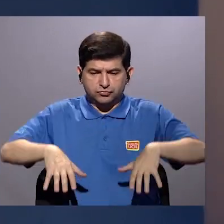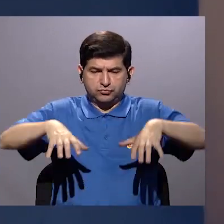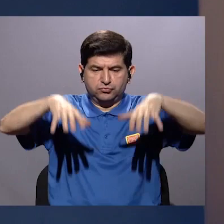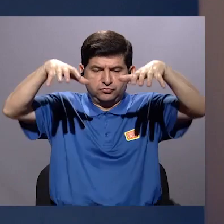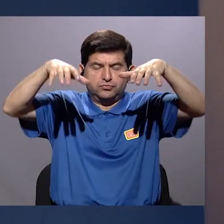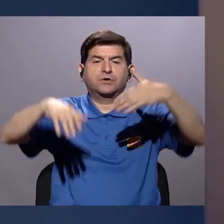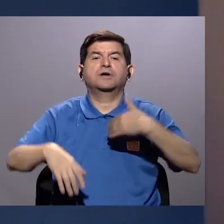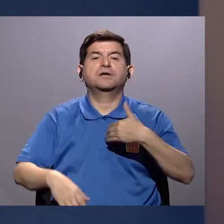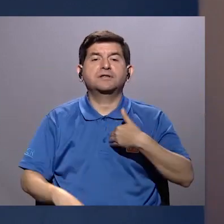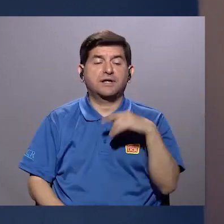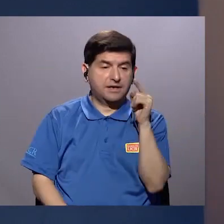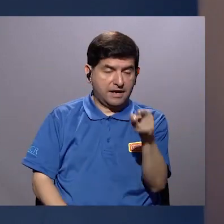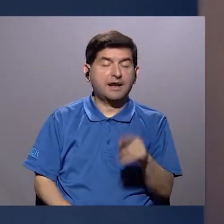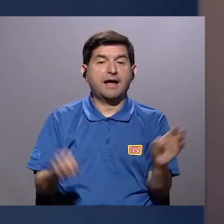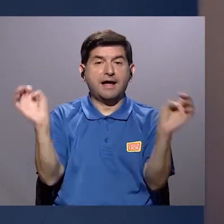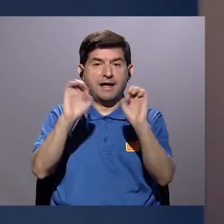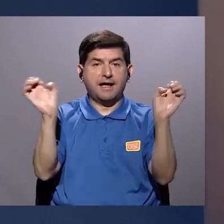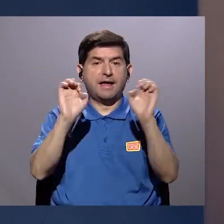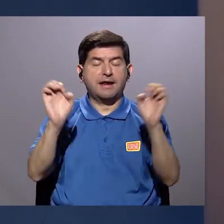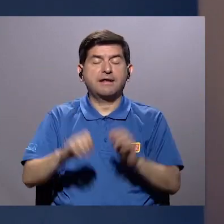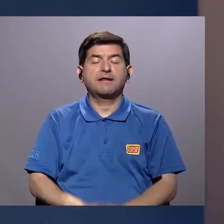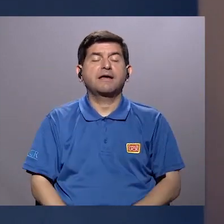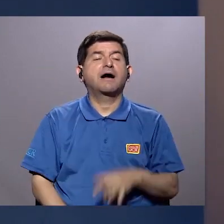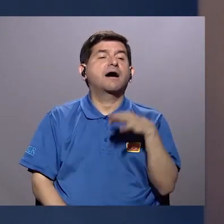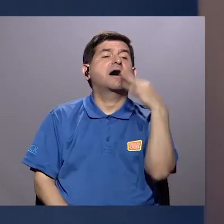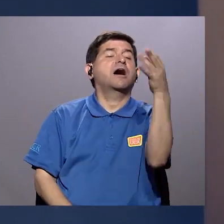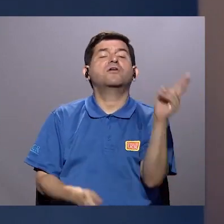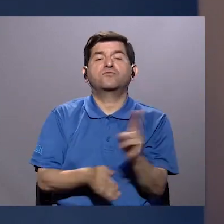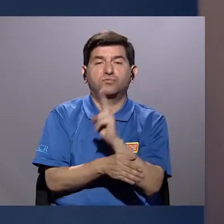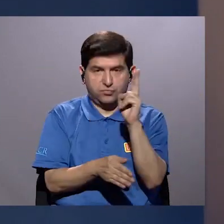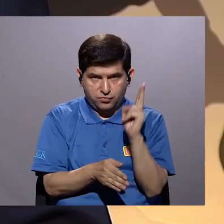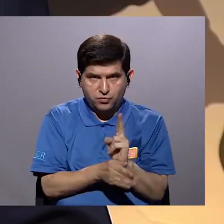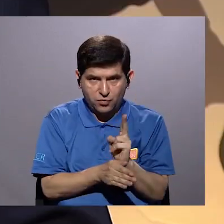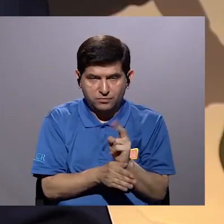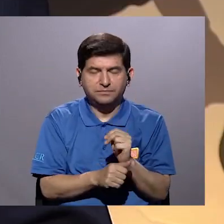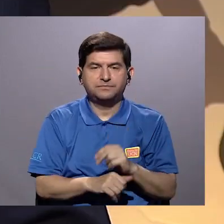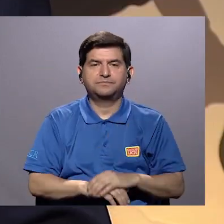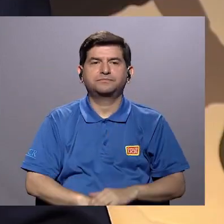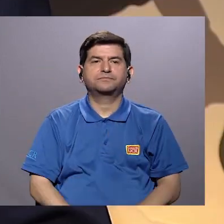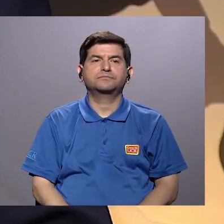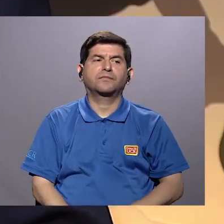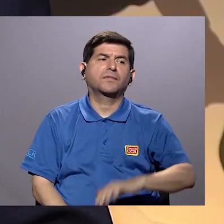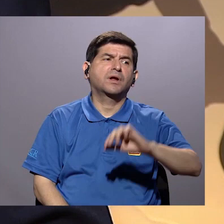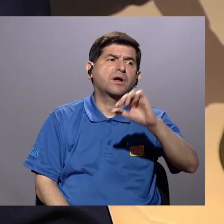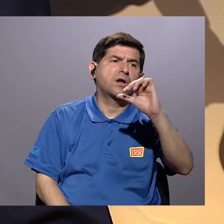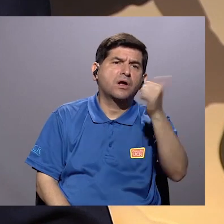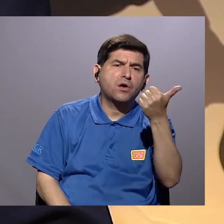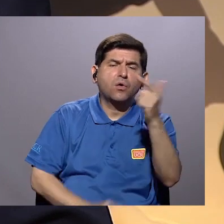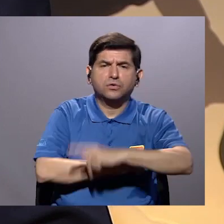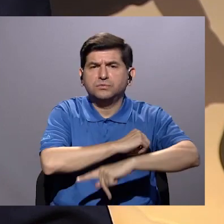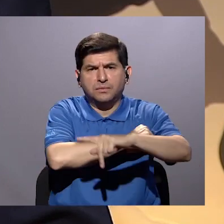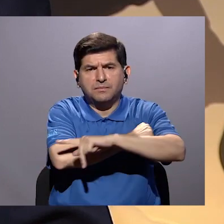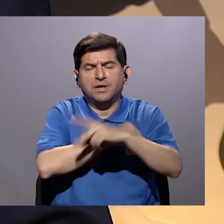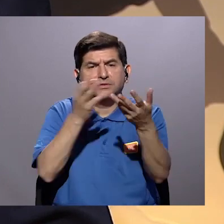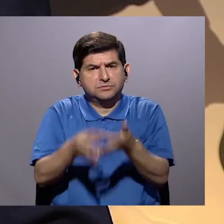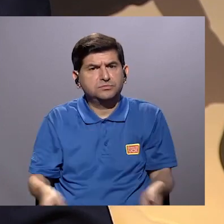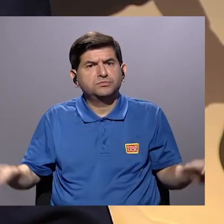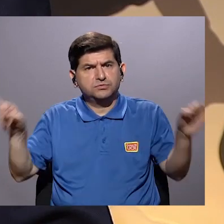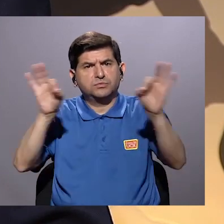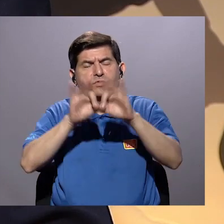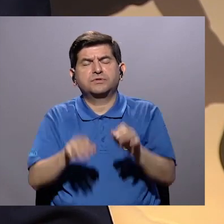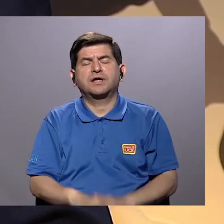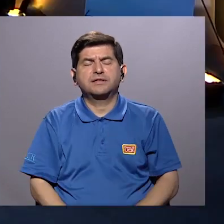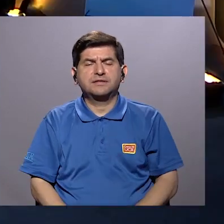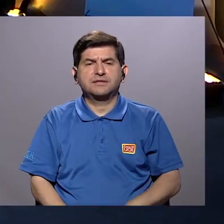así tenía un recurso energético que podía utilizar en un momento dado. En otros países es muy importante también el